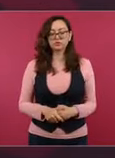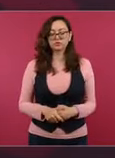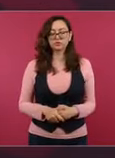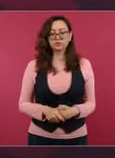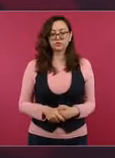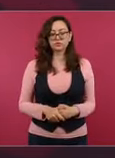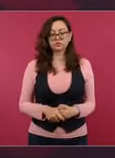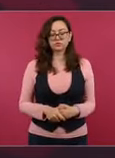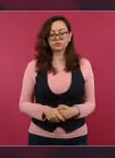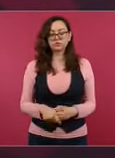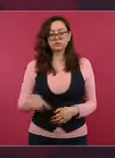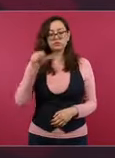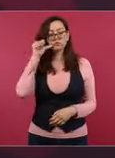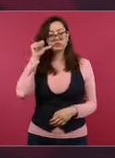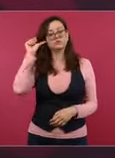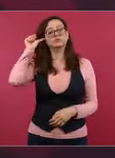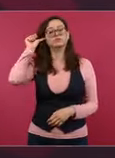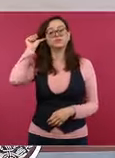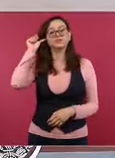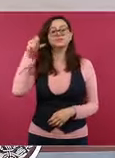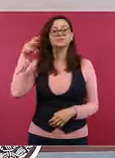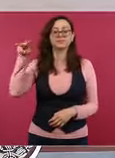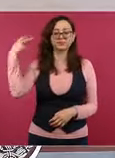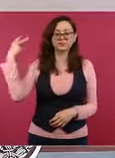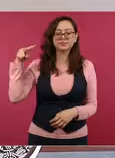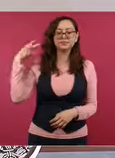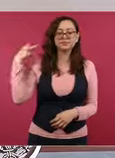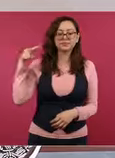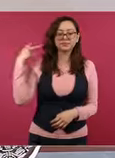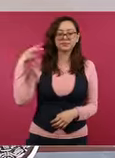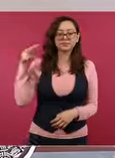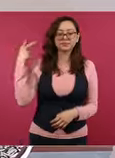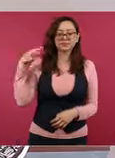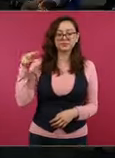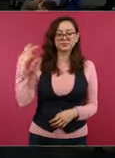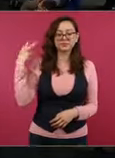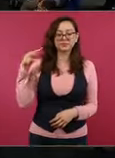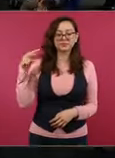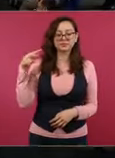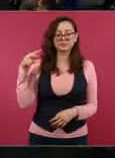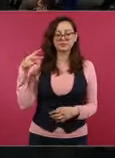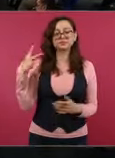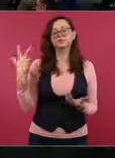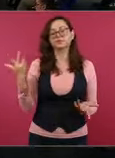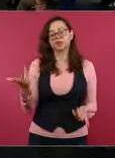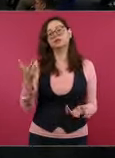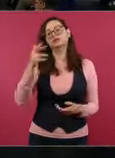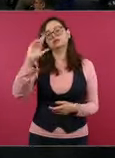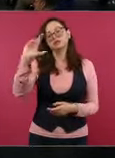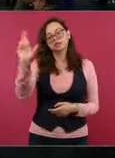ayer en Veracruz, porque fuimos a recordar,